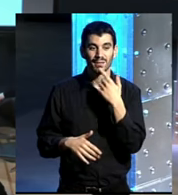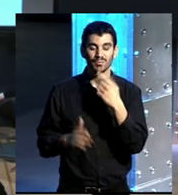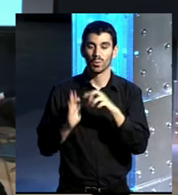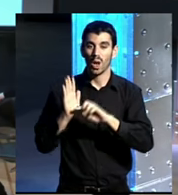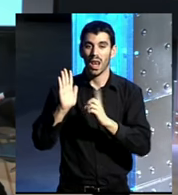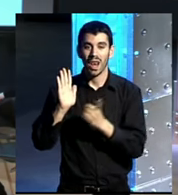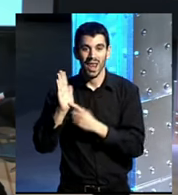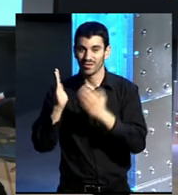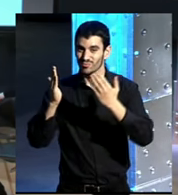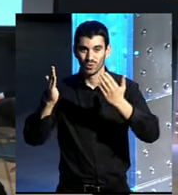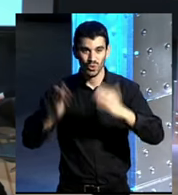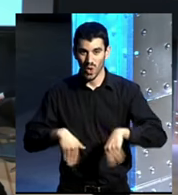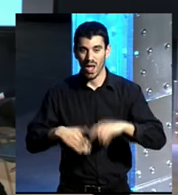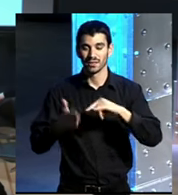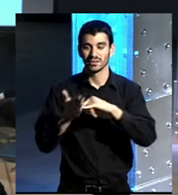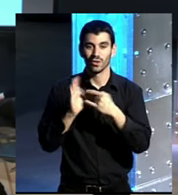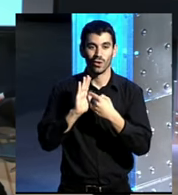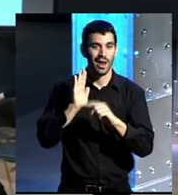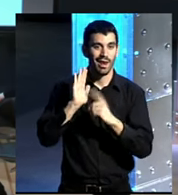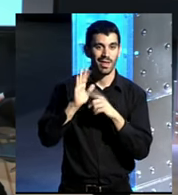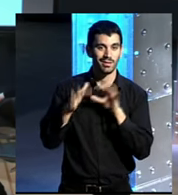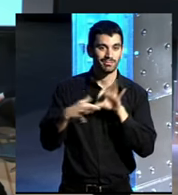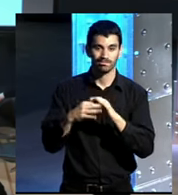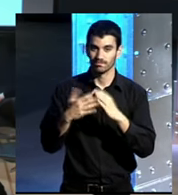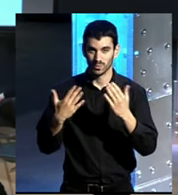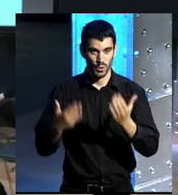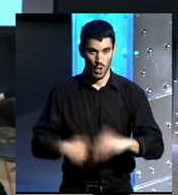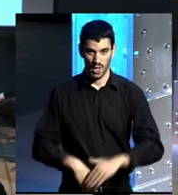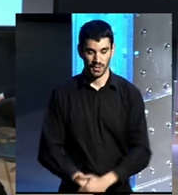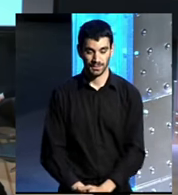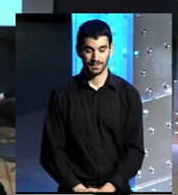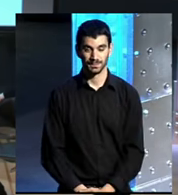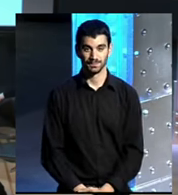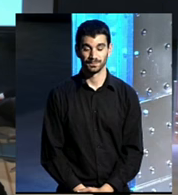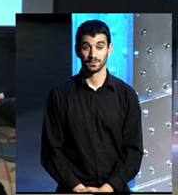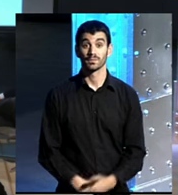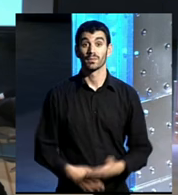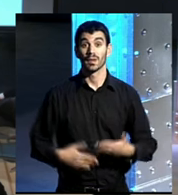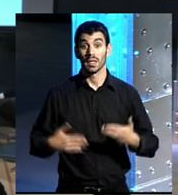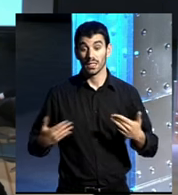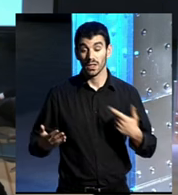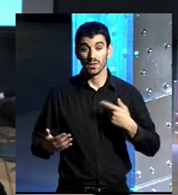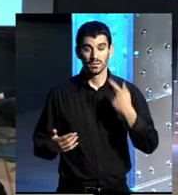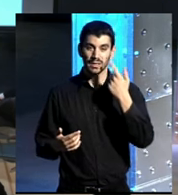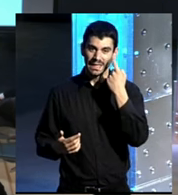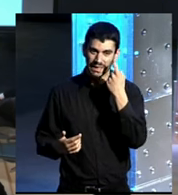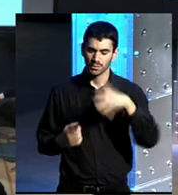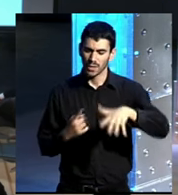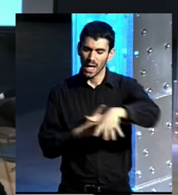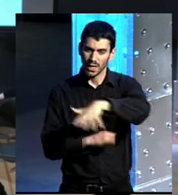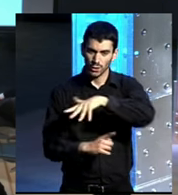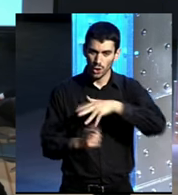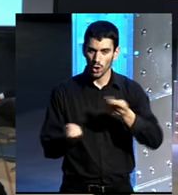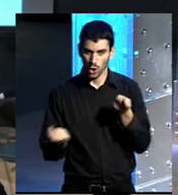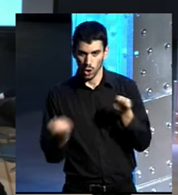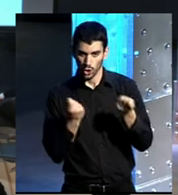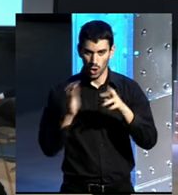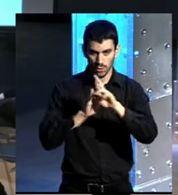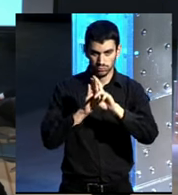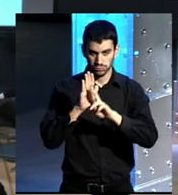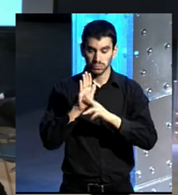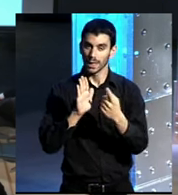regulación en términos de las TIC en estos países. Por lo tanto, un entorno regulatorio adecuado es fundamental para